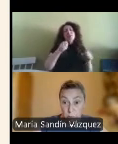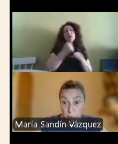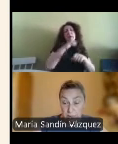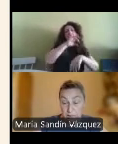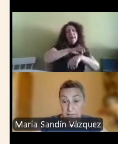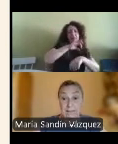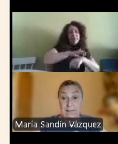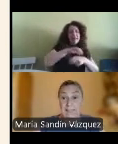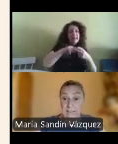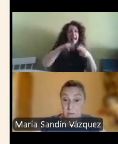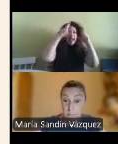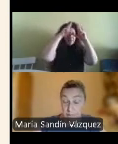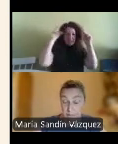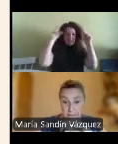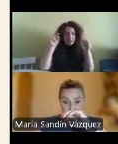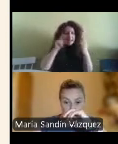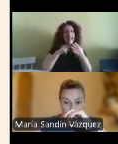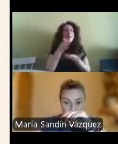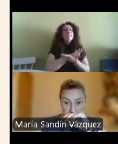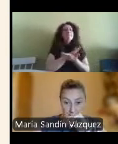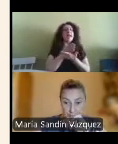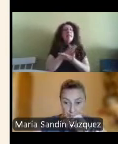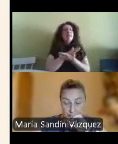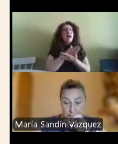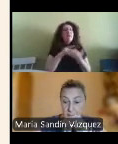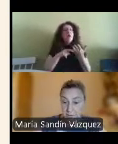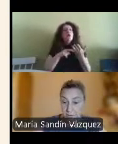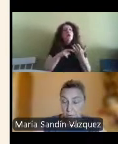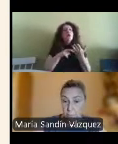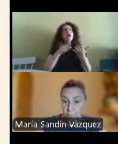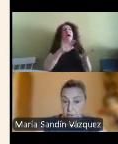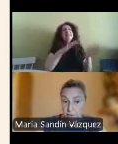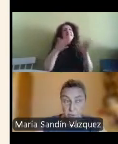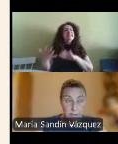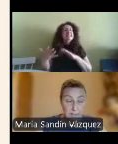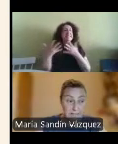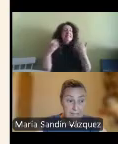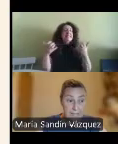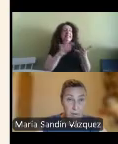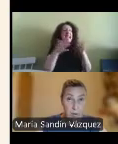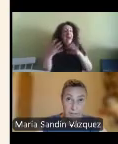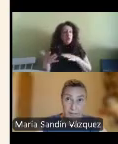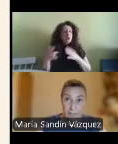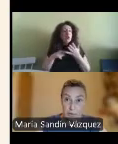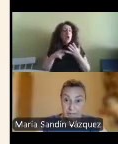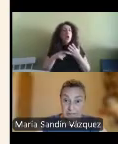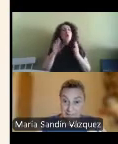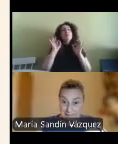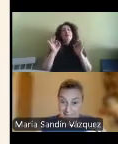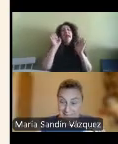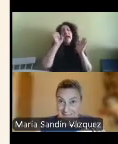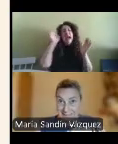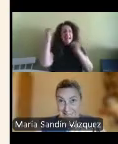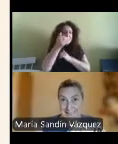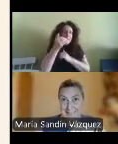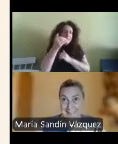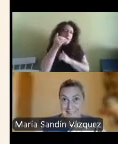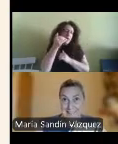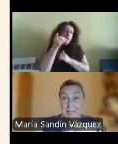mediadores, traductores de atención primaria y de especializada. Y como hemos dicho, lo que intentamos es